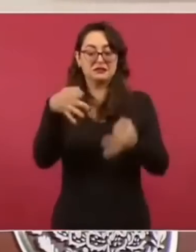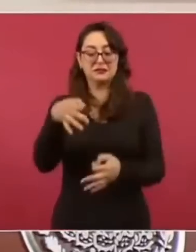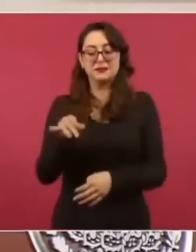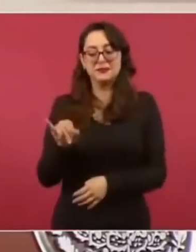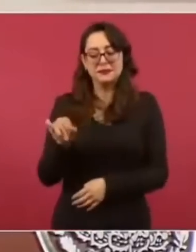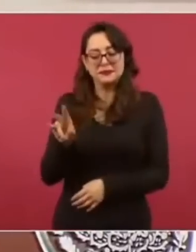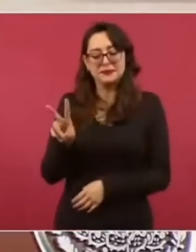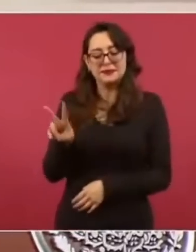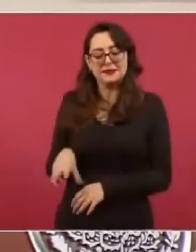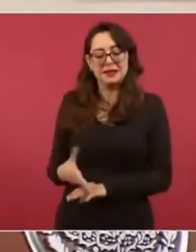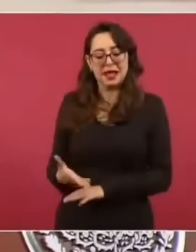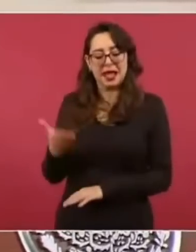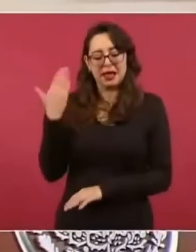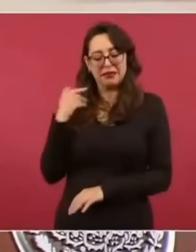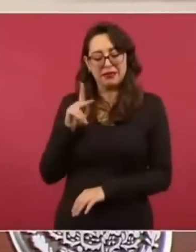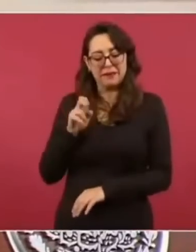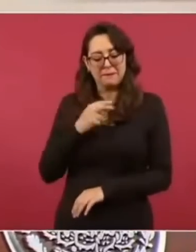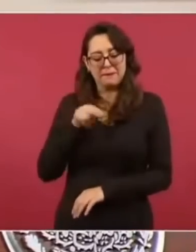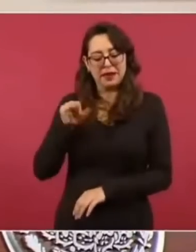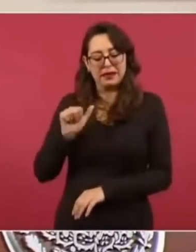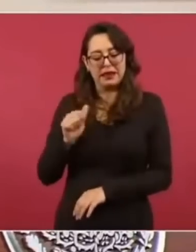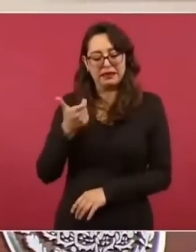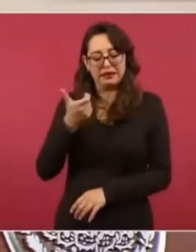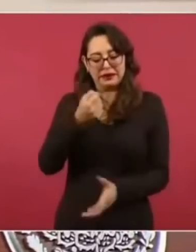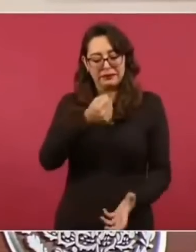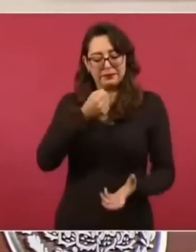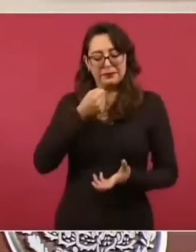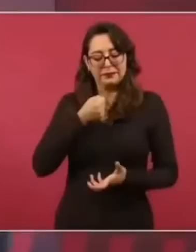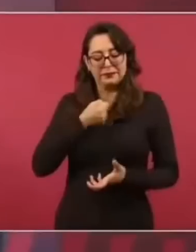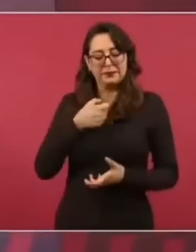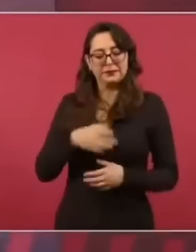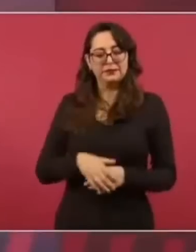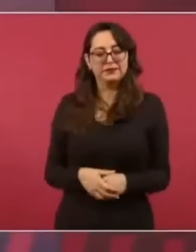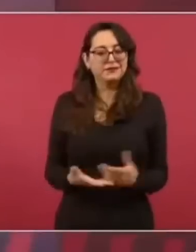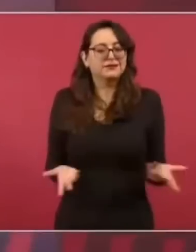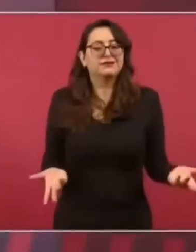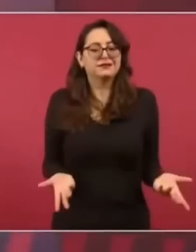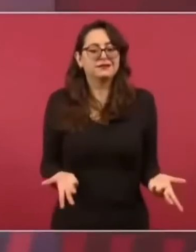del presidente Peña. ¿Ya qué se hace?